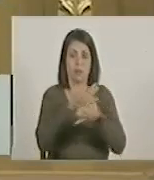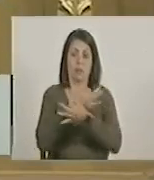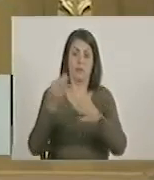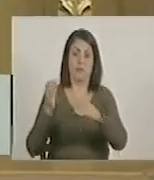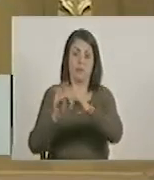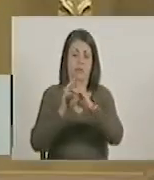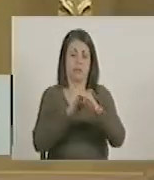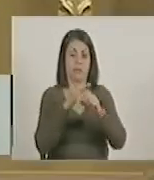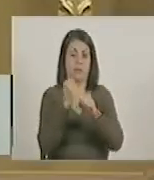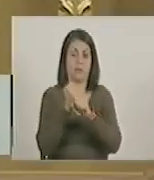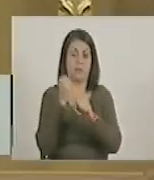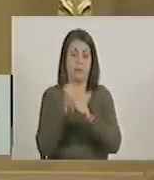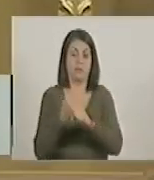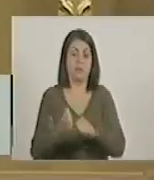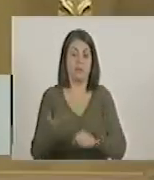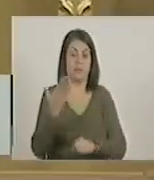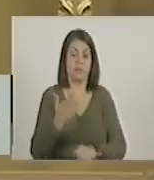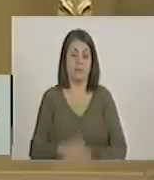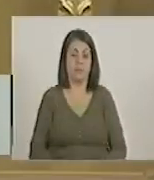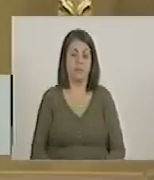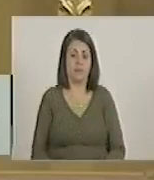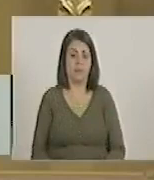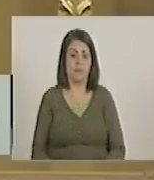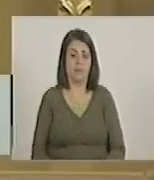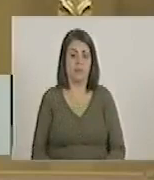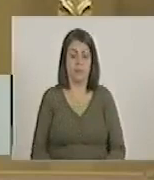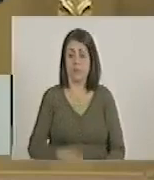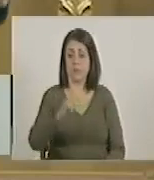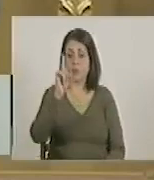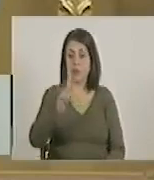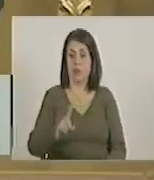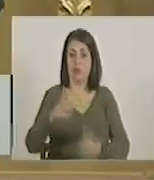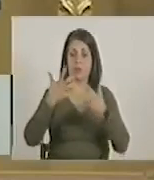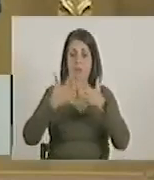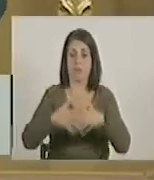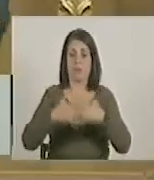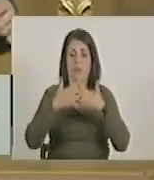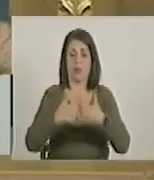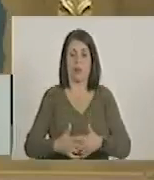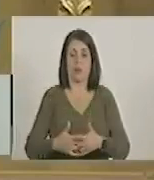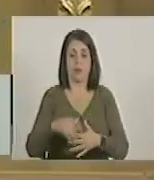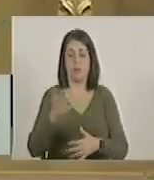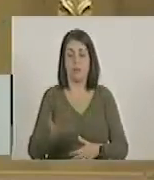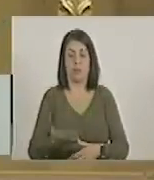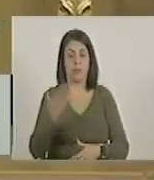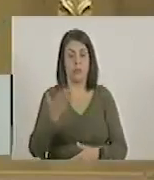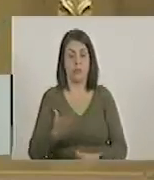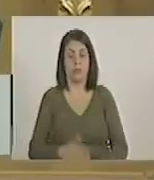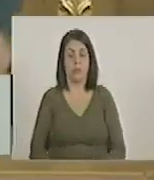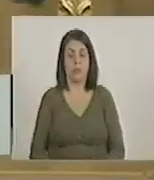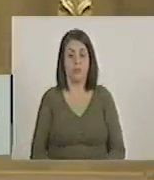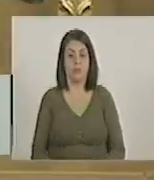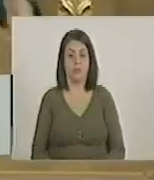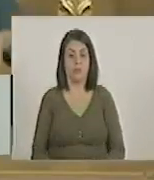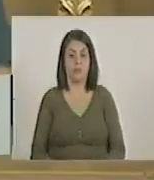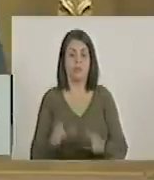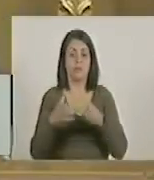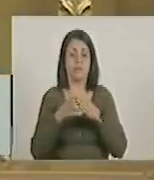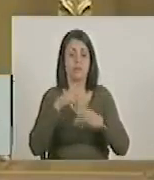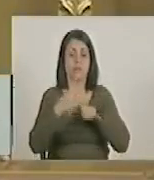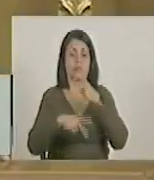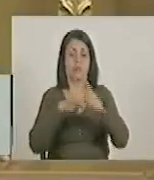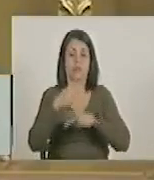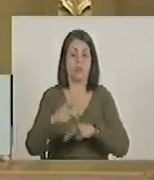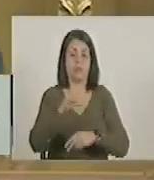llamada la clase obrera a jugar un papel fundamental. Y también las empresas básicas a jugar un papel muy importante. Y el sector